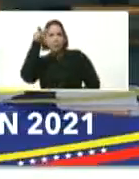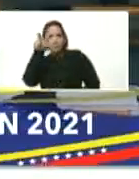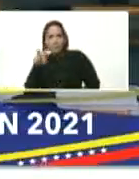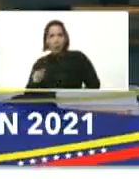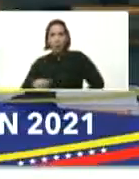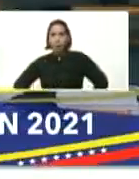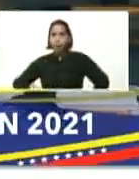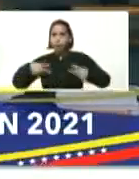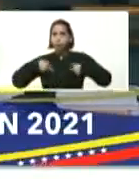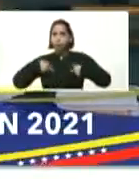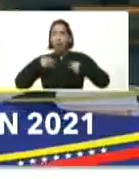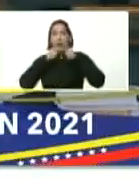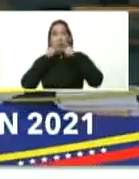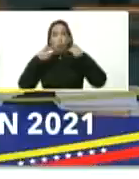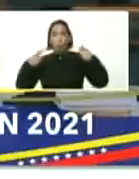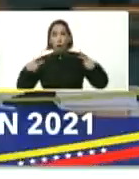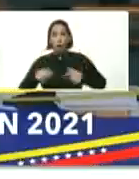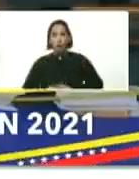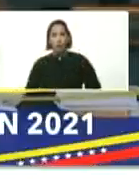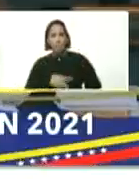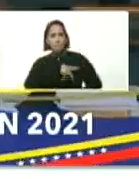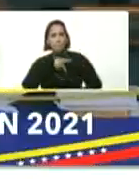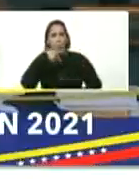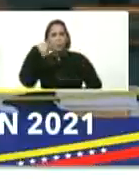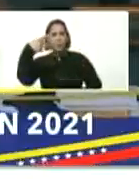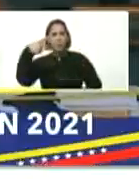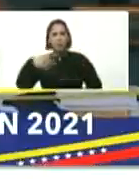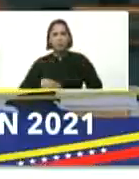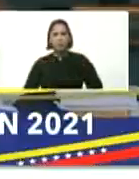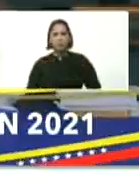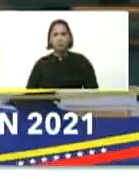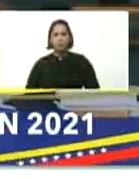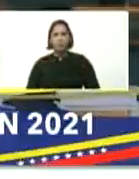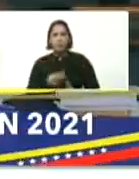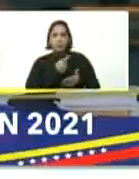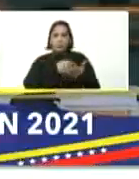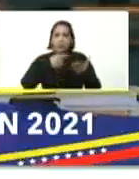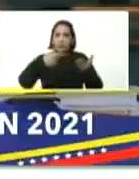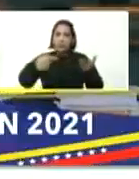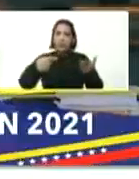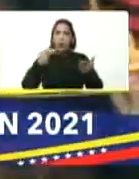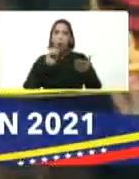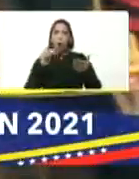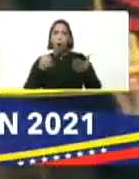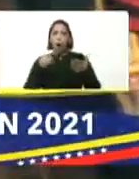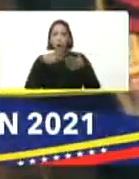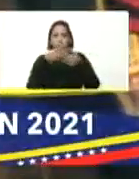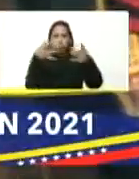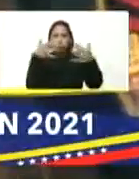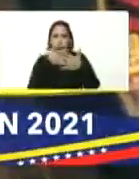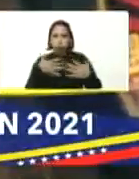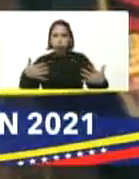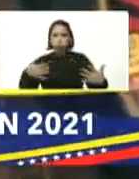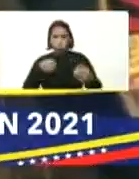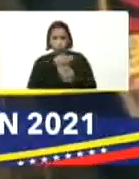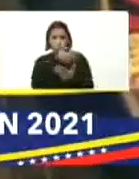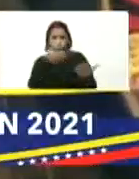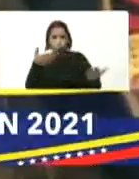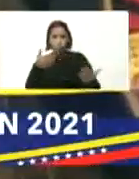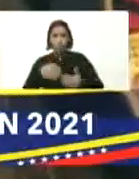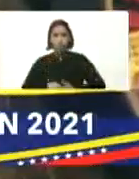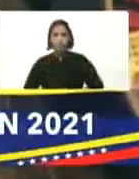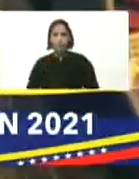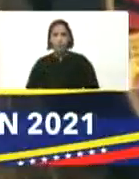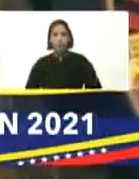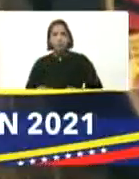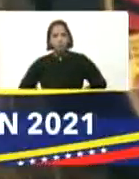el lenguaje, en la poesía, en un escrito, en un ensayo, ustedes llévense